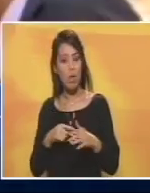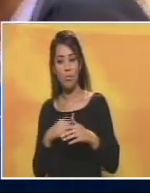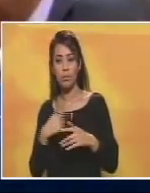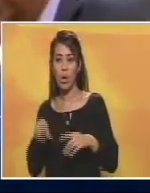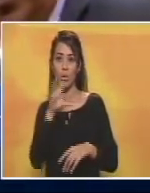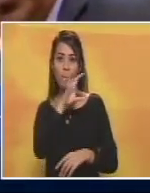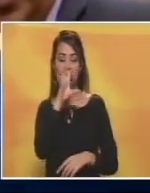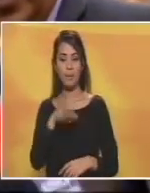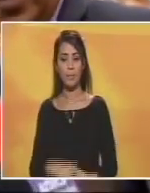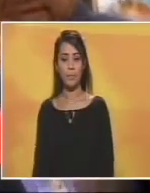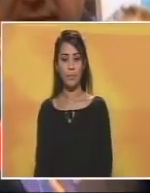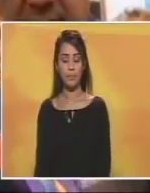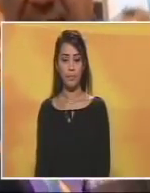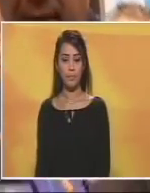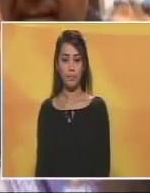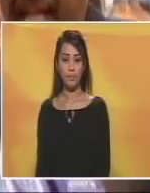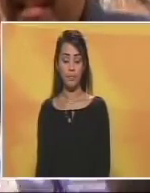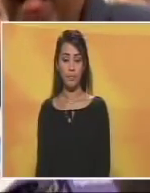país.